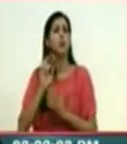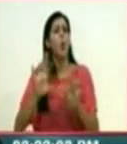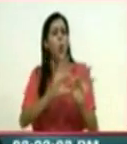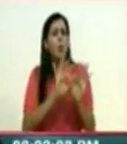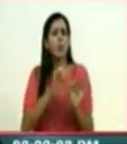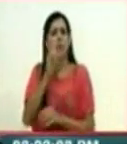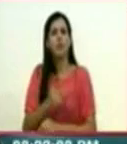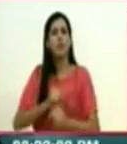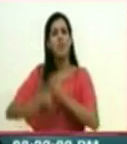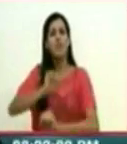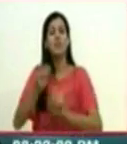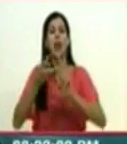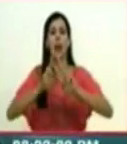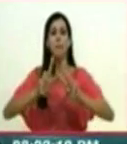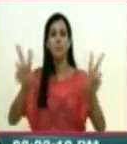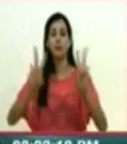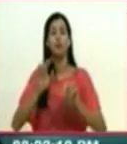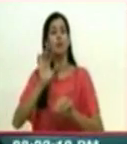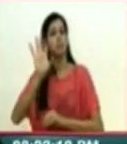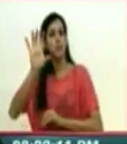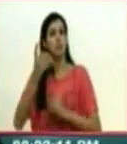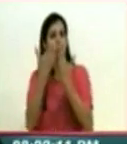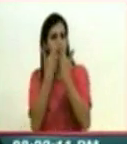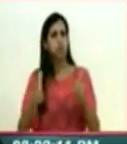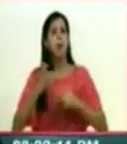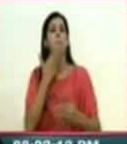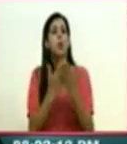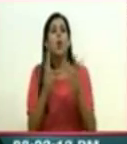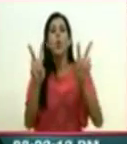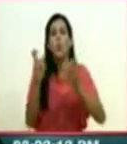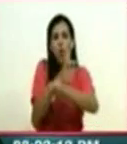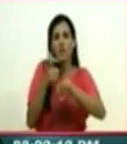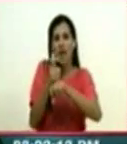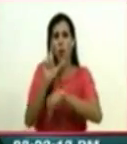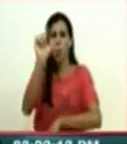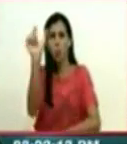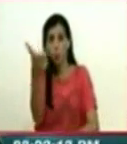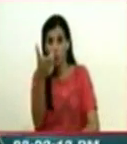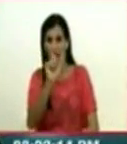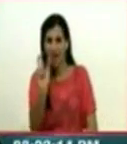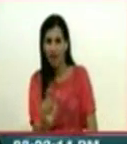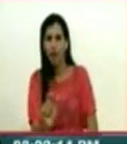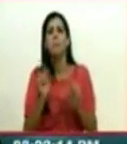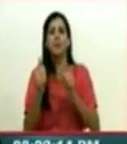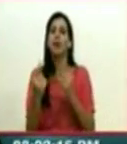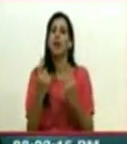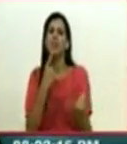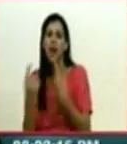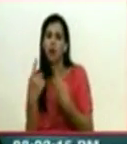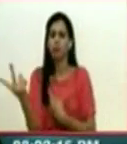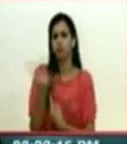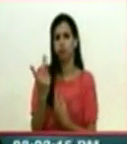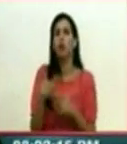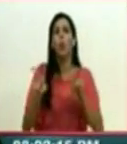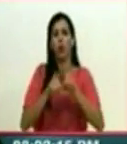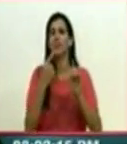en defensa de la paz y la soberanía del país, al tiempo que pidió al nuevo gobierno de Guyana iniciar diálogos bilaterales en correspondencia con el